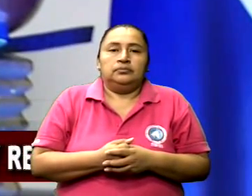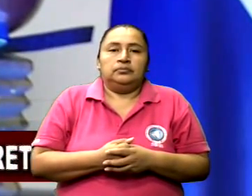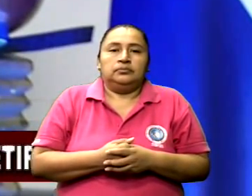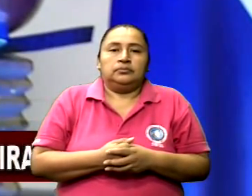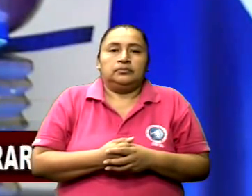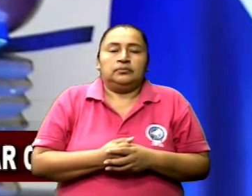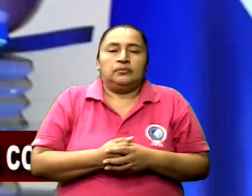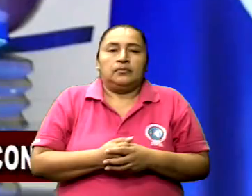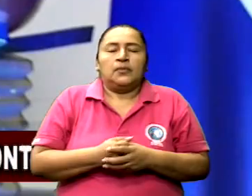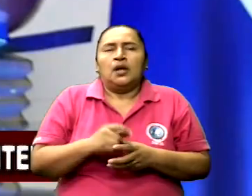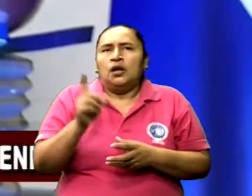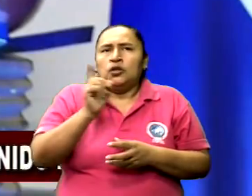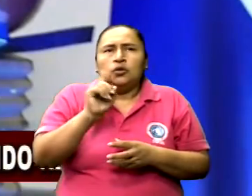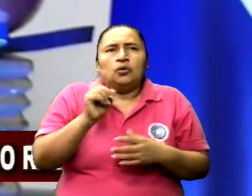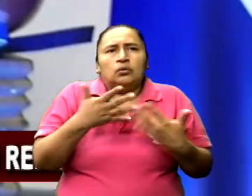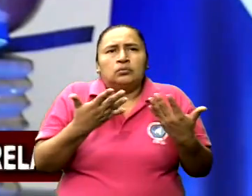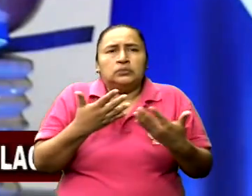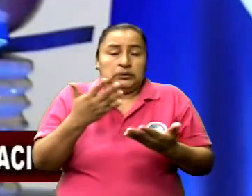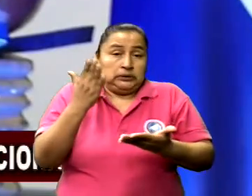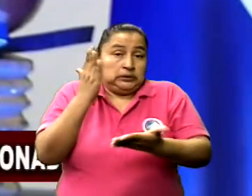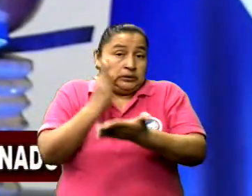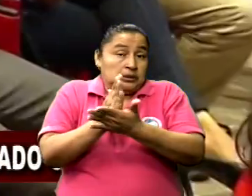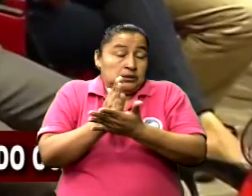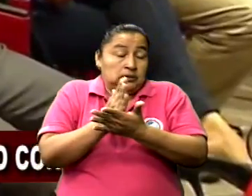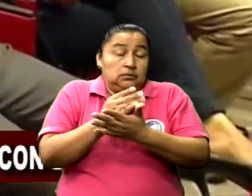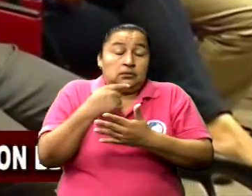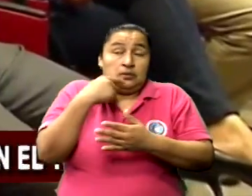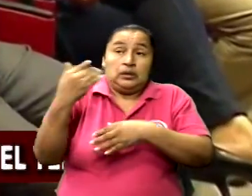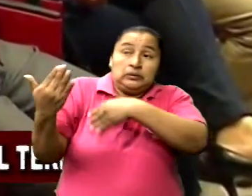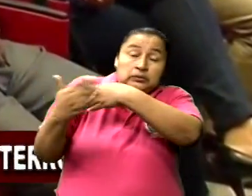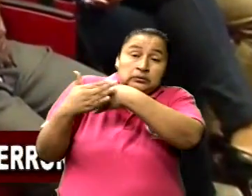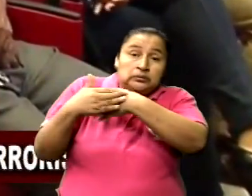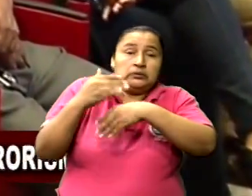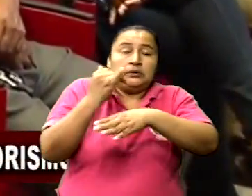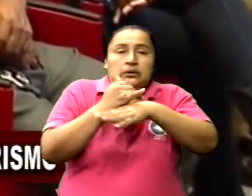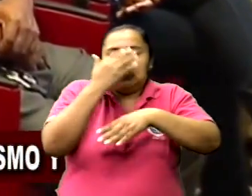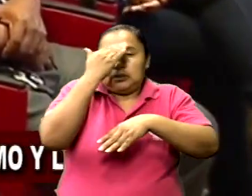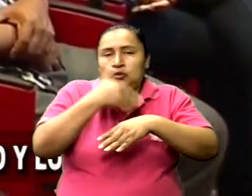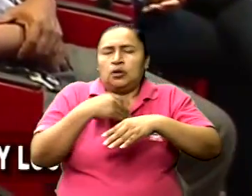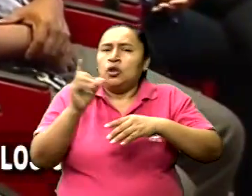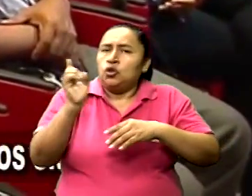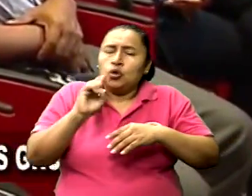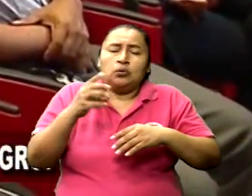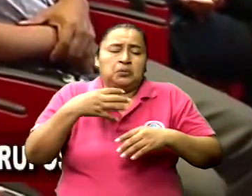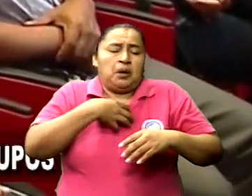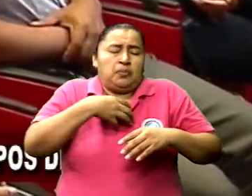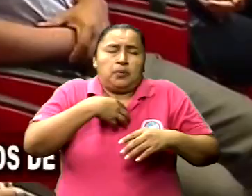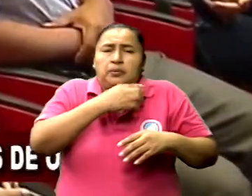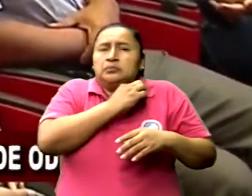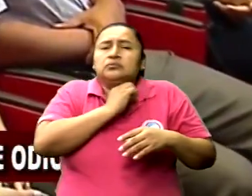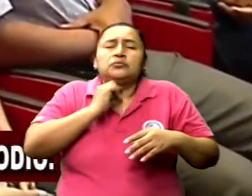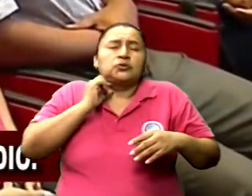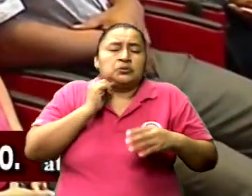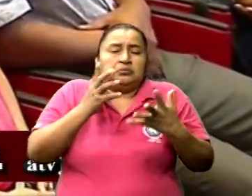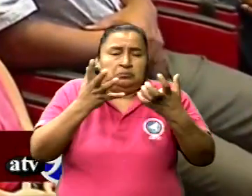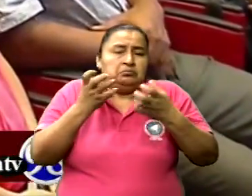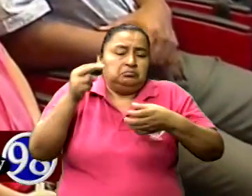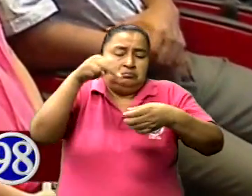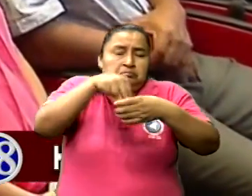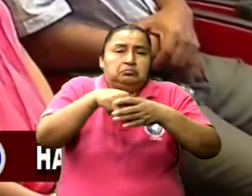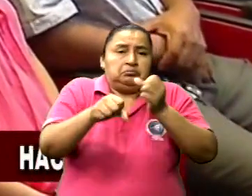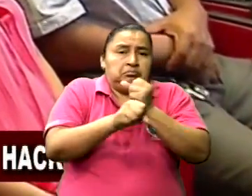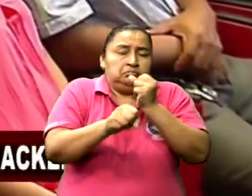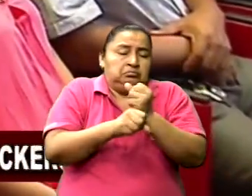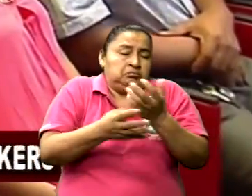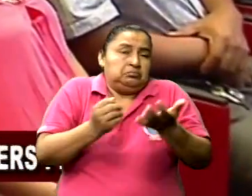no formalmente mandatados por la Iglesia Católica, sino eran sacerdotes que se integraban al Consejo de Estado, y